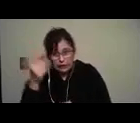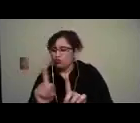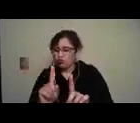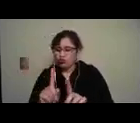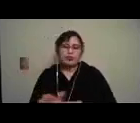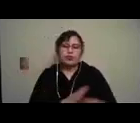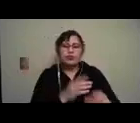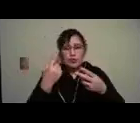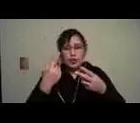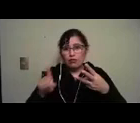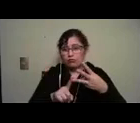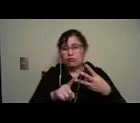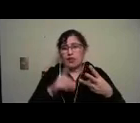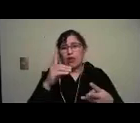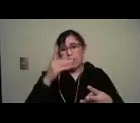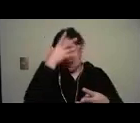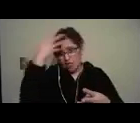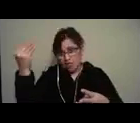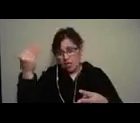ya, que también se producen